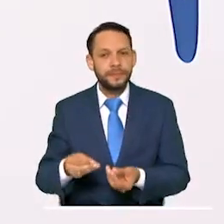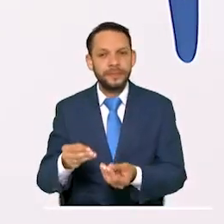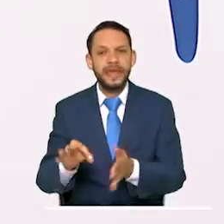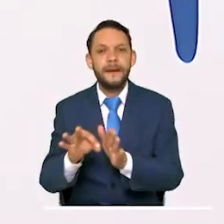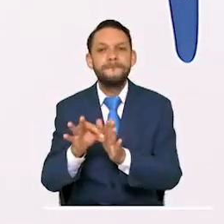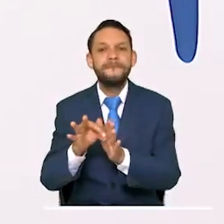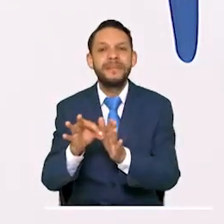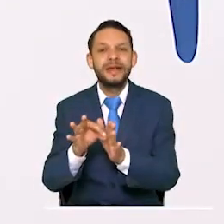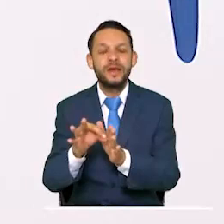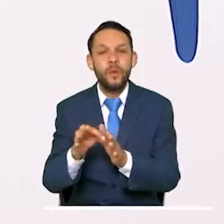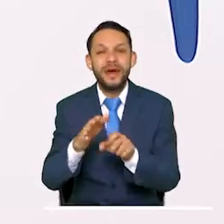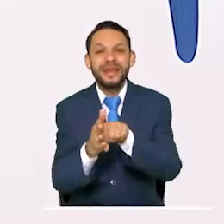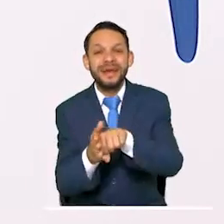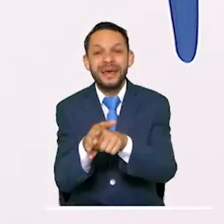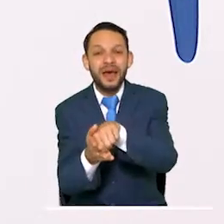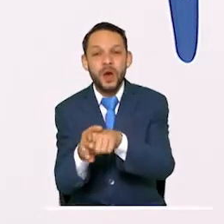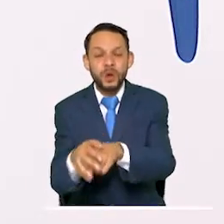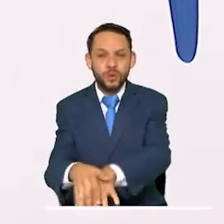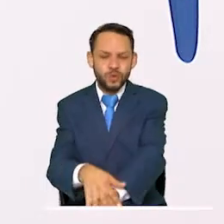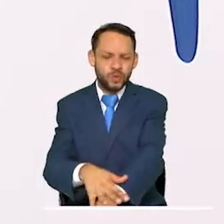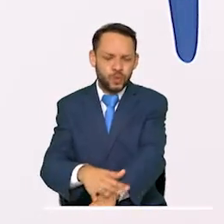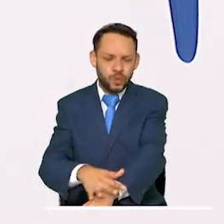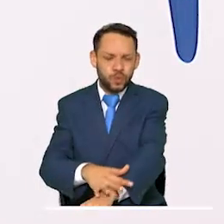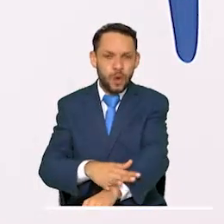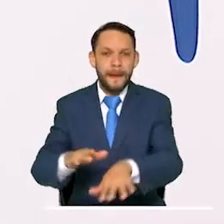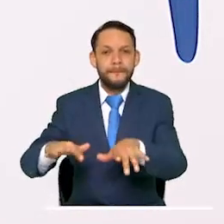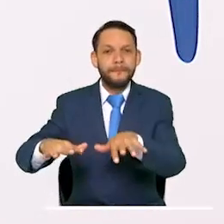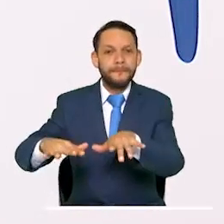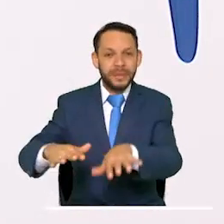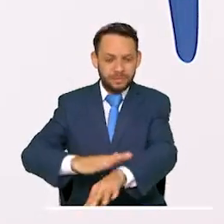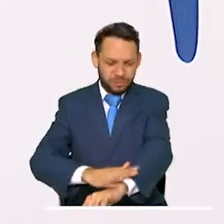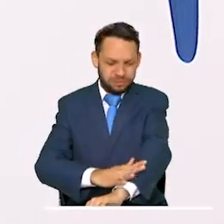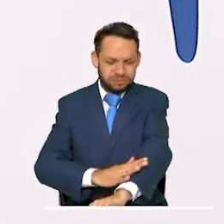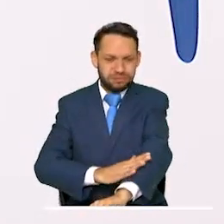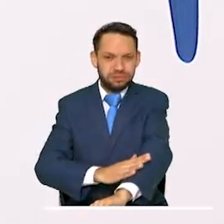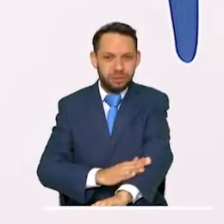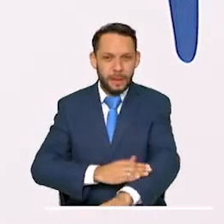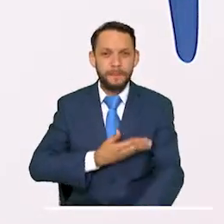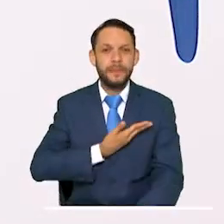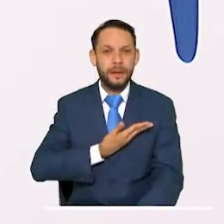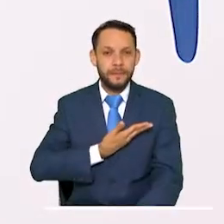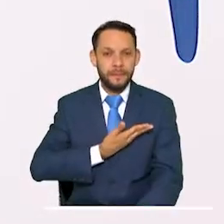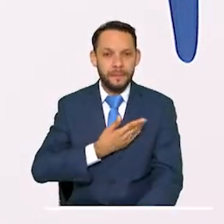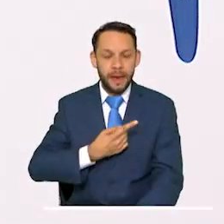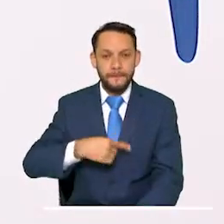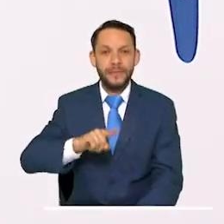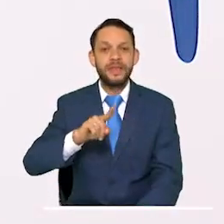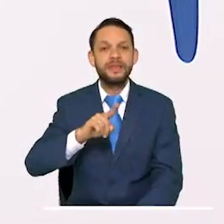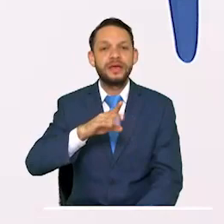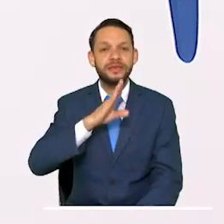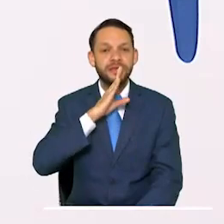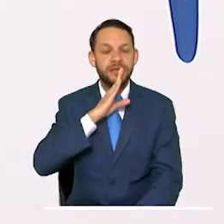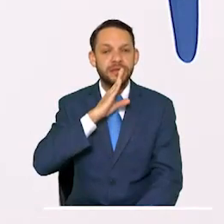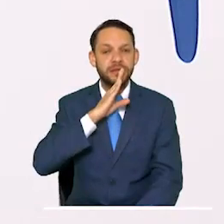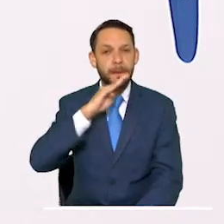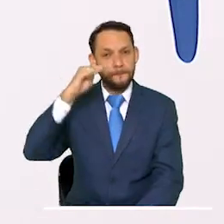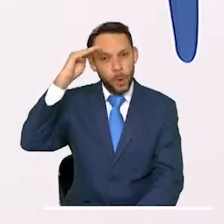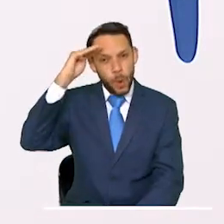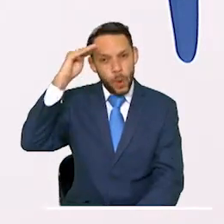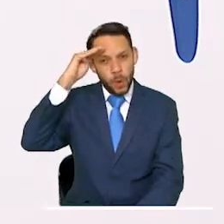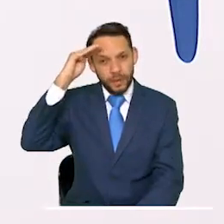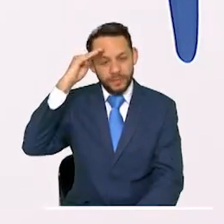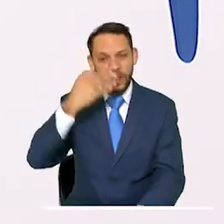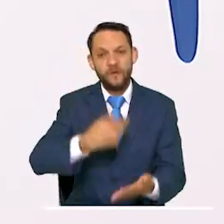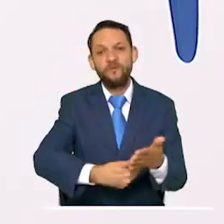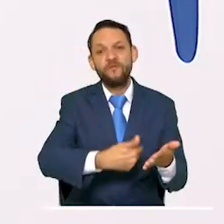con alcohol, que eso es excelente para el dolor. Y recuerdo que mi mamá nos mandaba a la policía y uno llevaba una